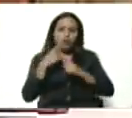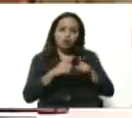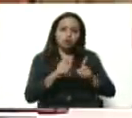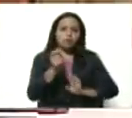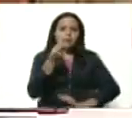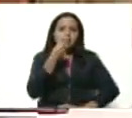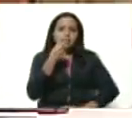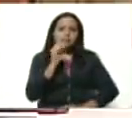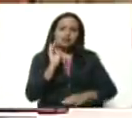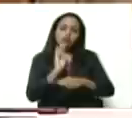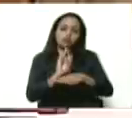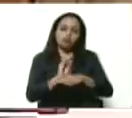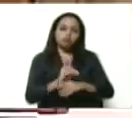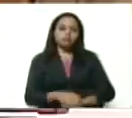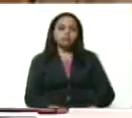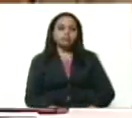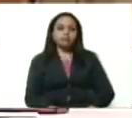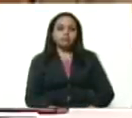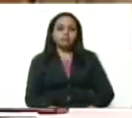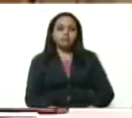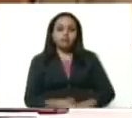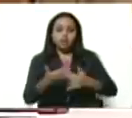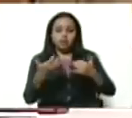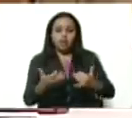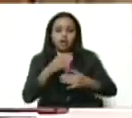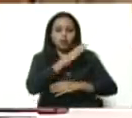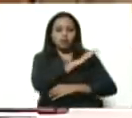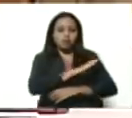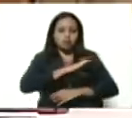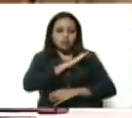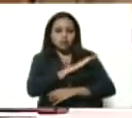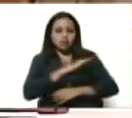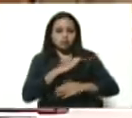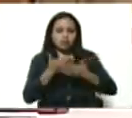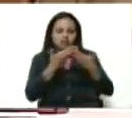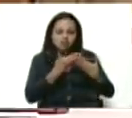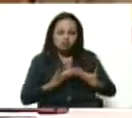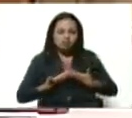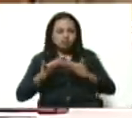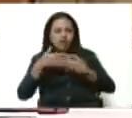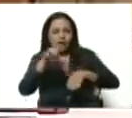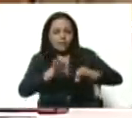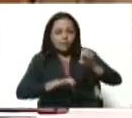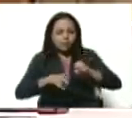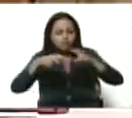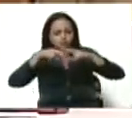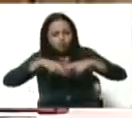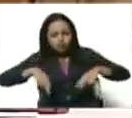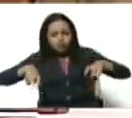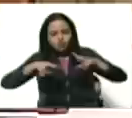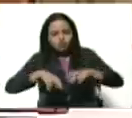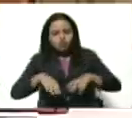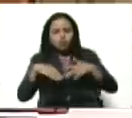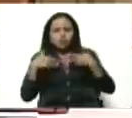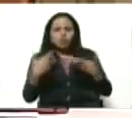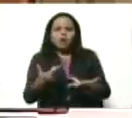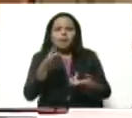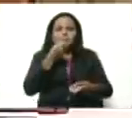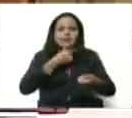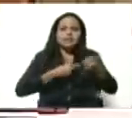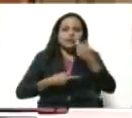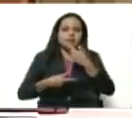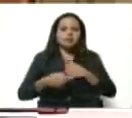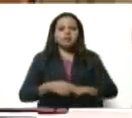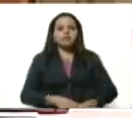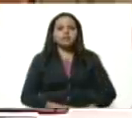preventivo ya el comité estudio la composición de estos medicamentos y